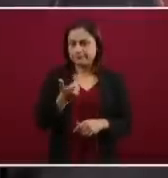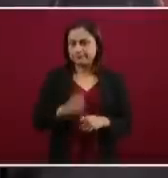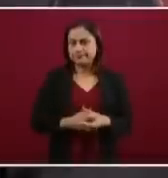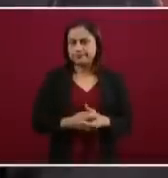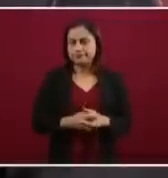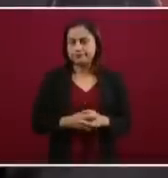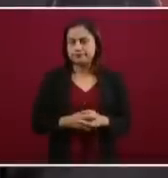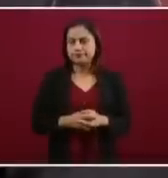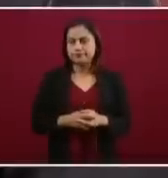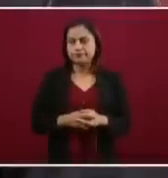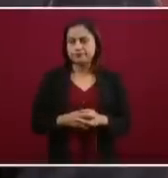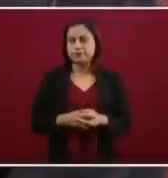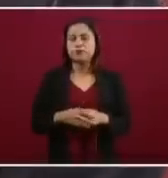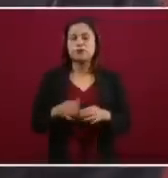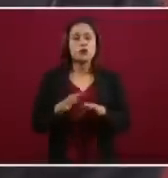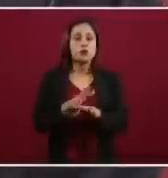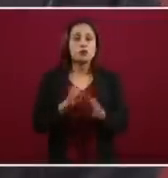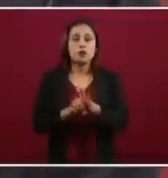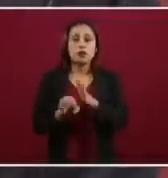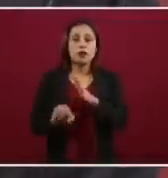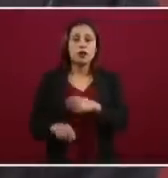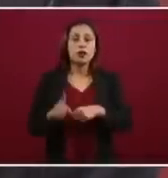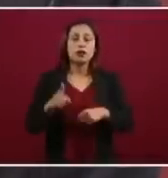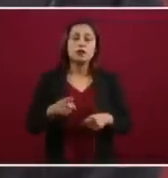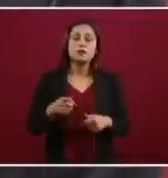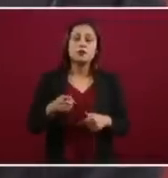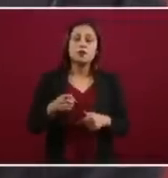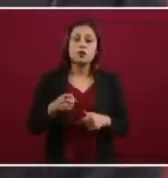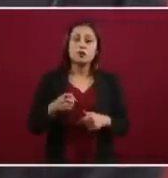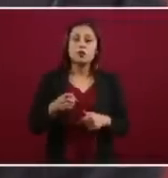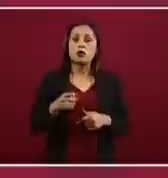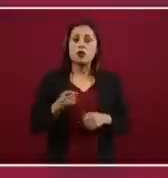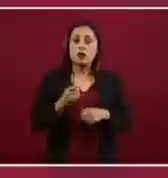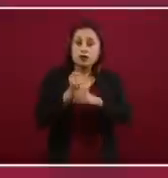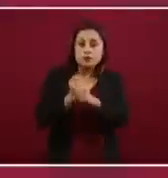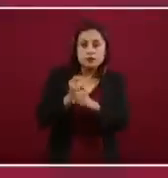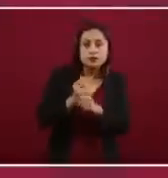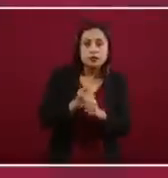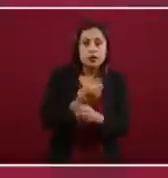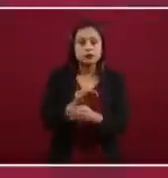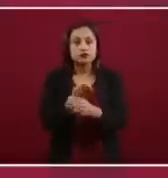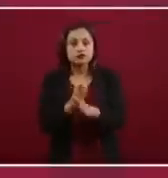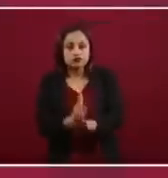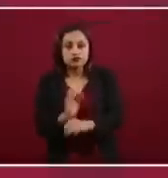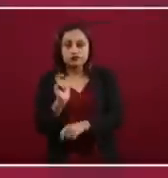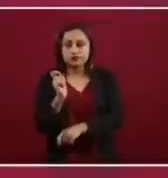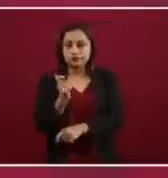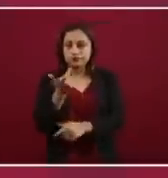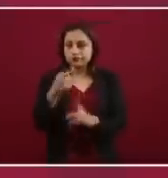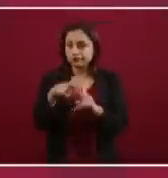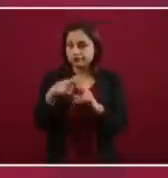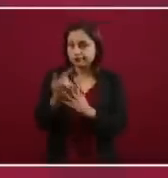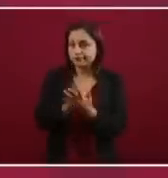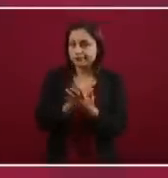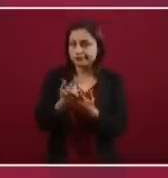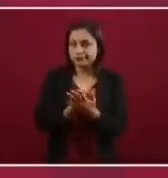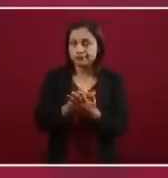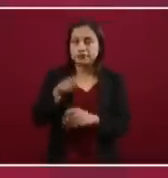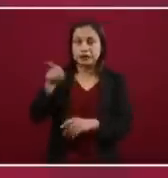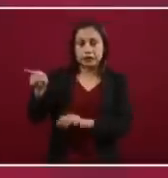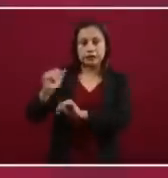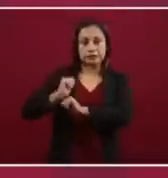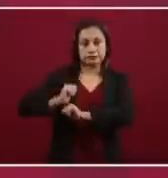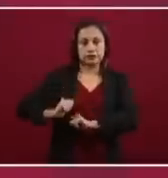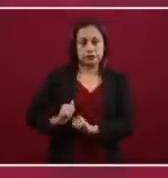lo que tiene que ver con inteligencia financiera, y no me ha presentado nada